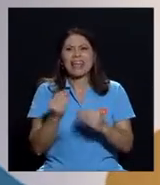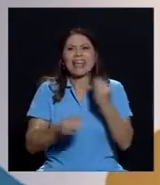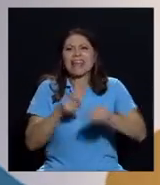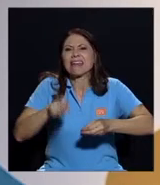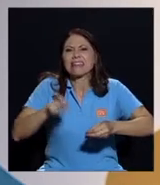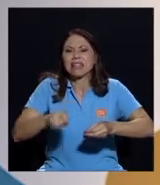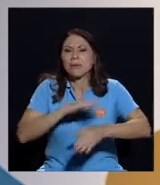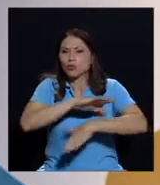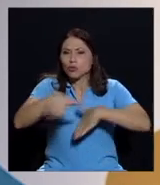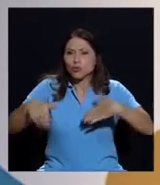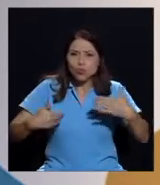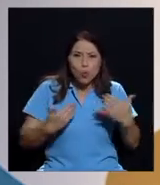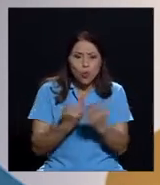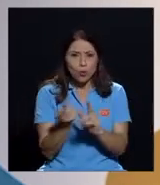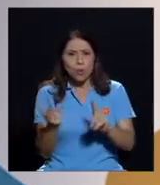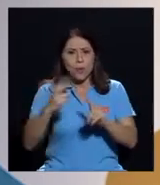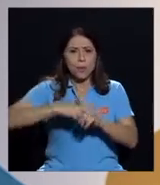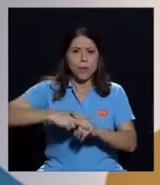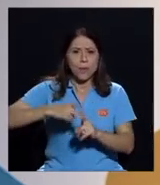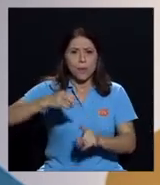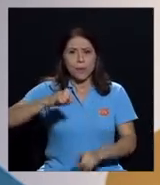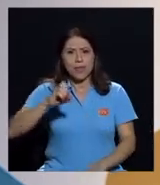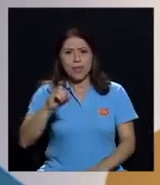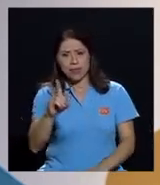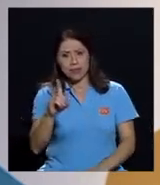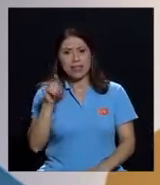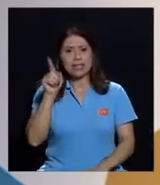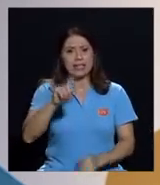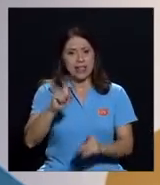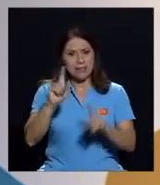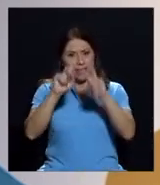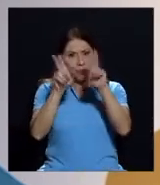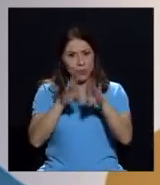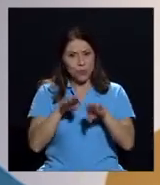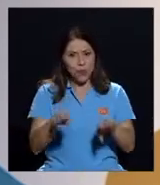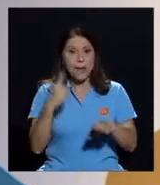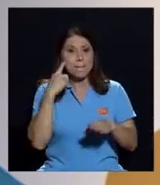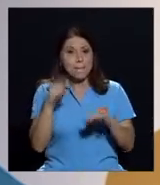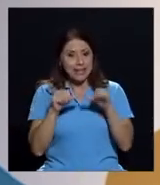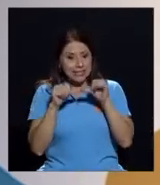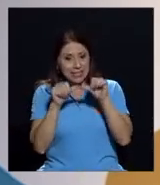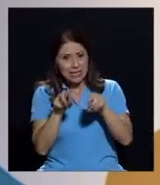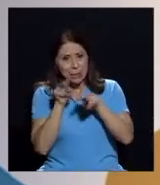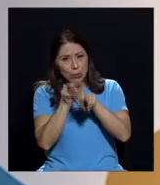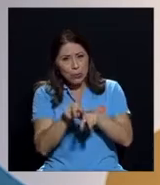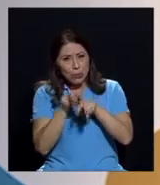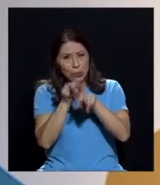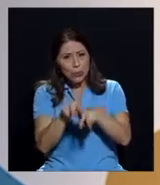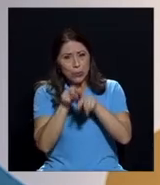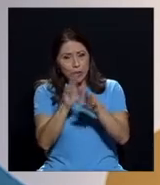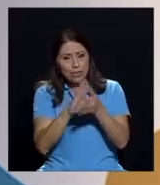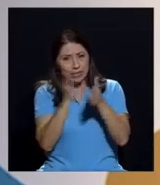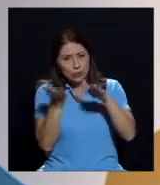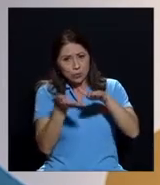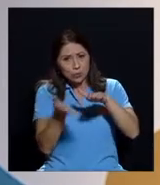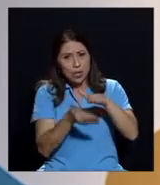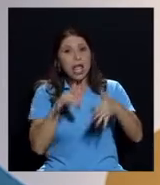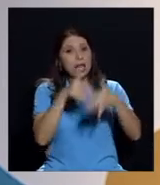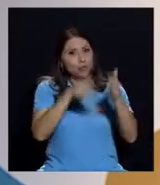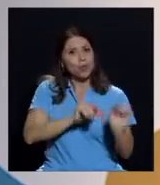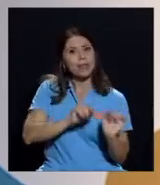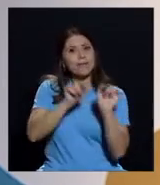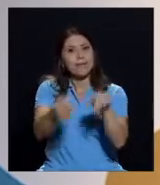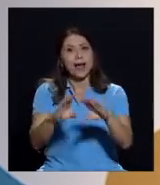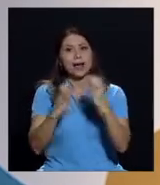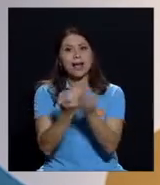completamente la implementación del pjak para dar seguimiento a ese expediente cada estudiante no solo de que asiste sino de que si recibe el apoyo económico